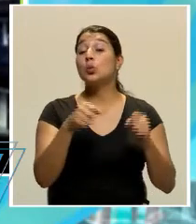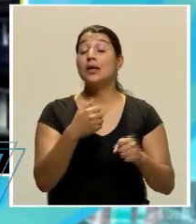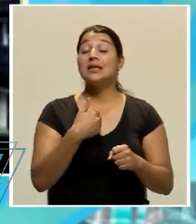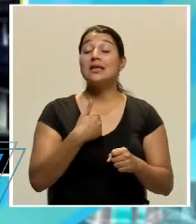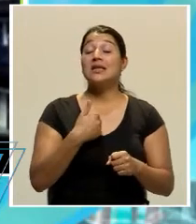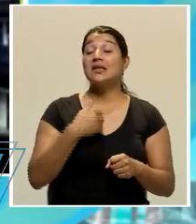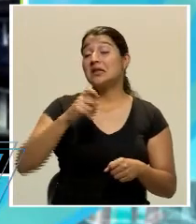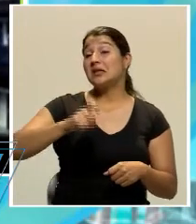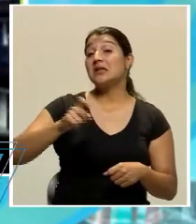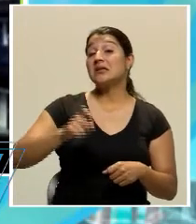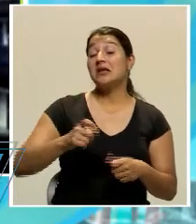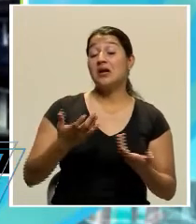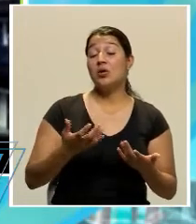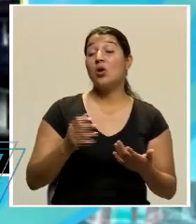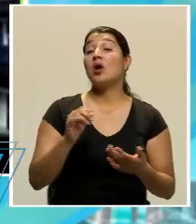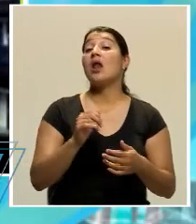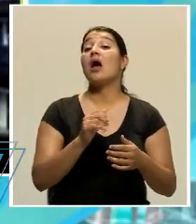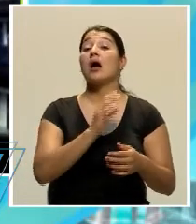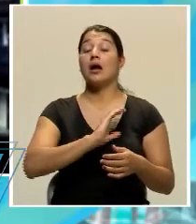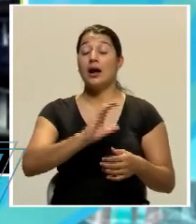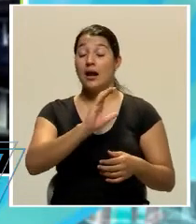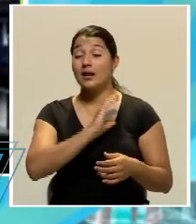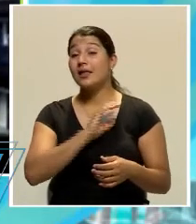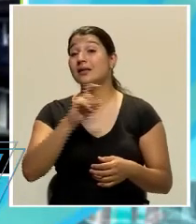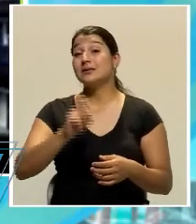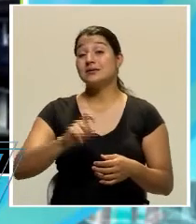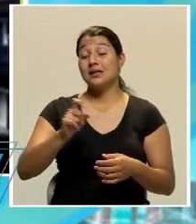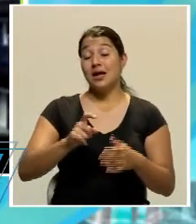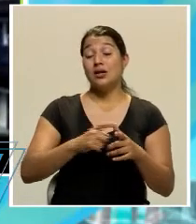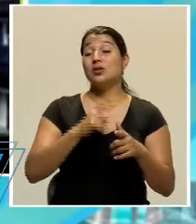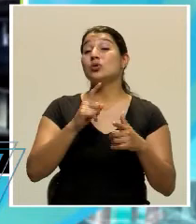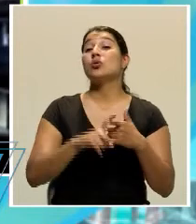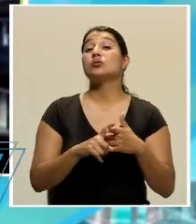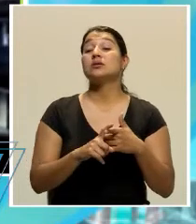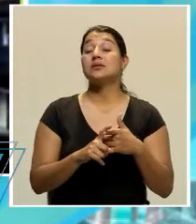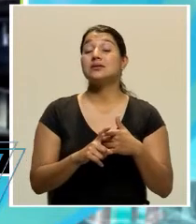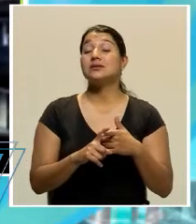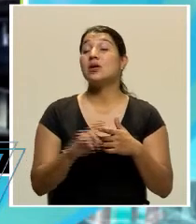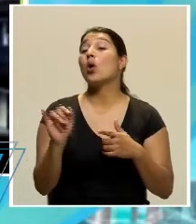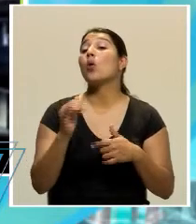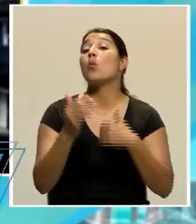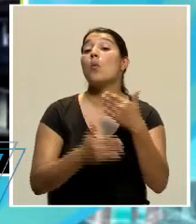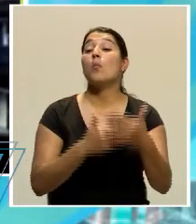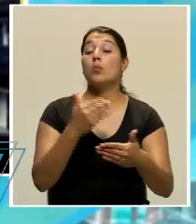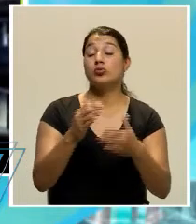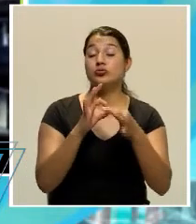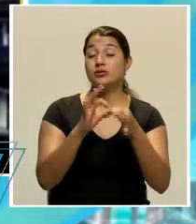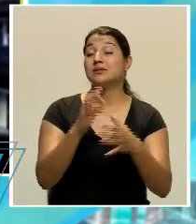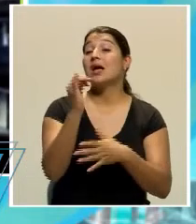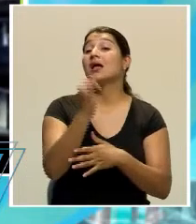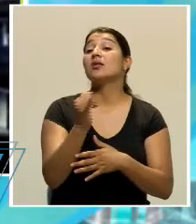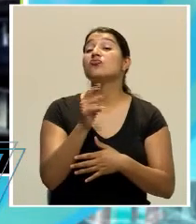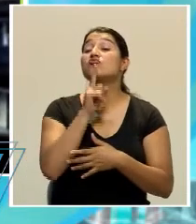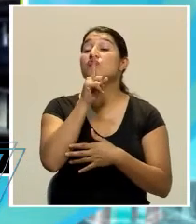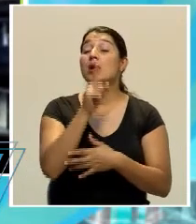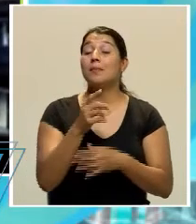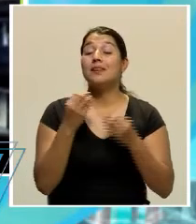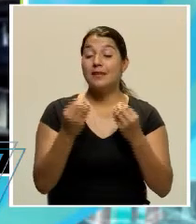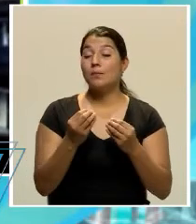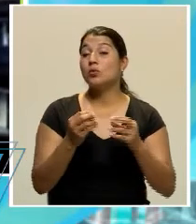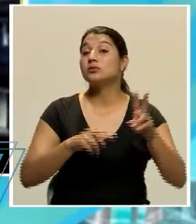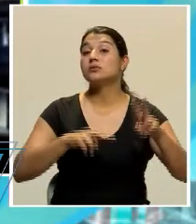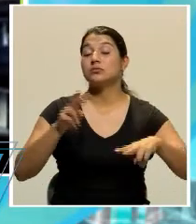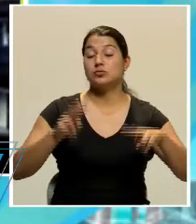que se requiere, la calidad que se requiere. Entonces, es un proceso artístico que la verdad es muy